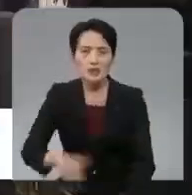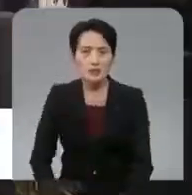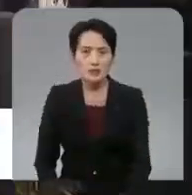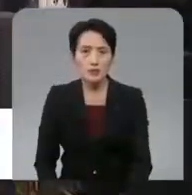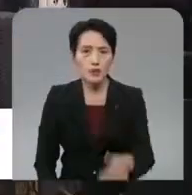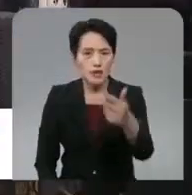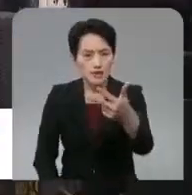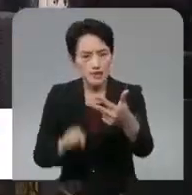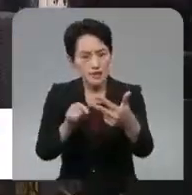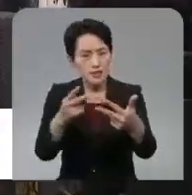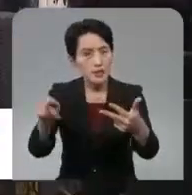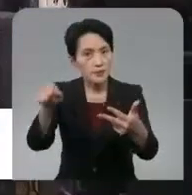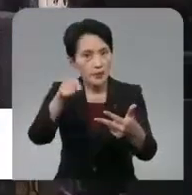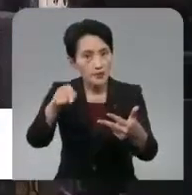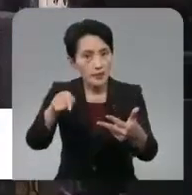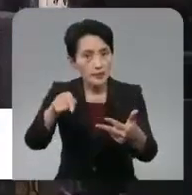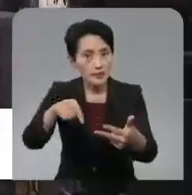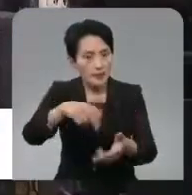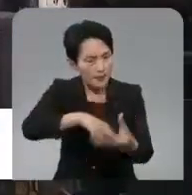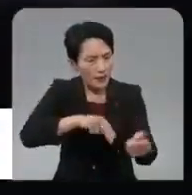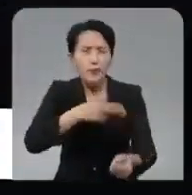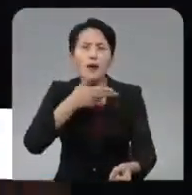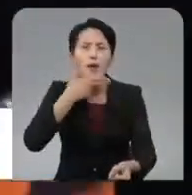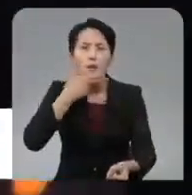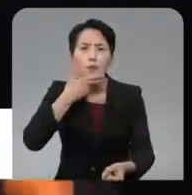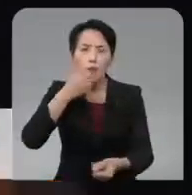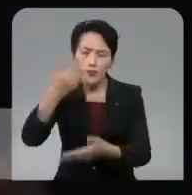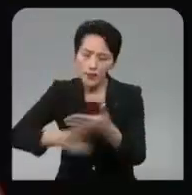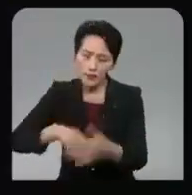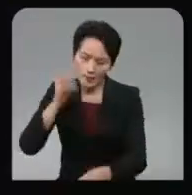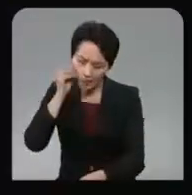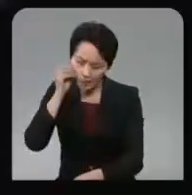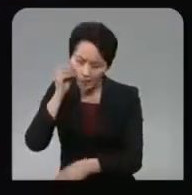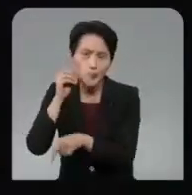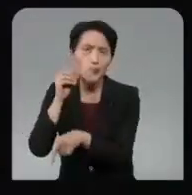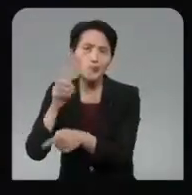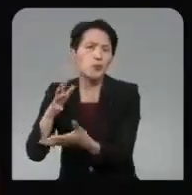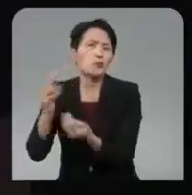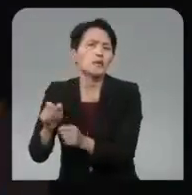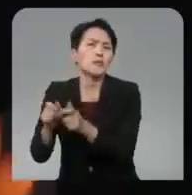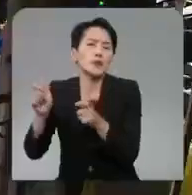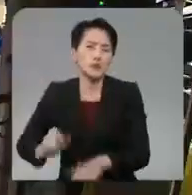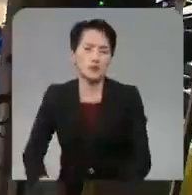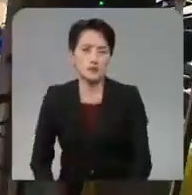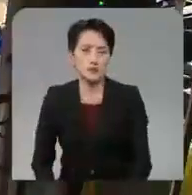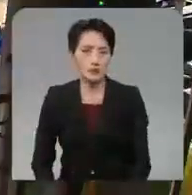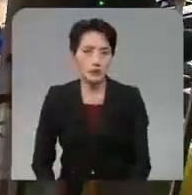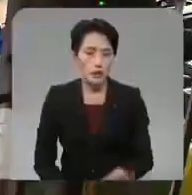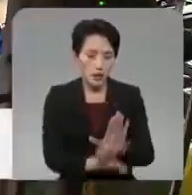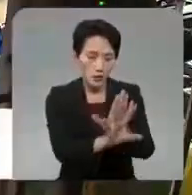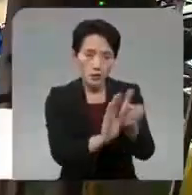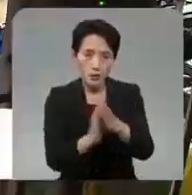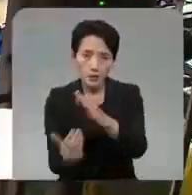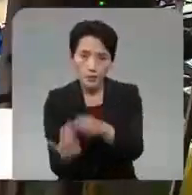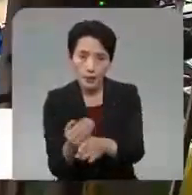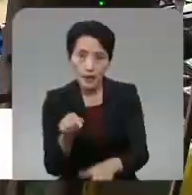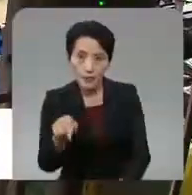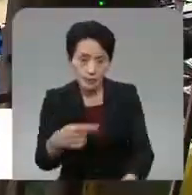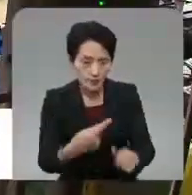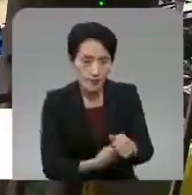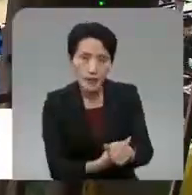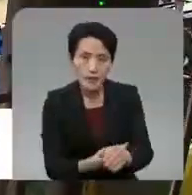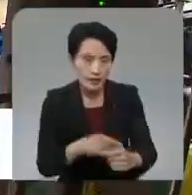instituto de desarrollo de corea advirtió que la demanda tanto nacional como a nivel internacional podría volver a debilitarse